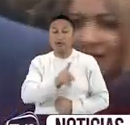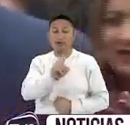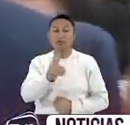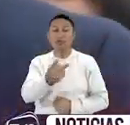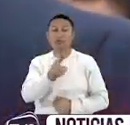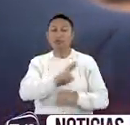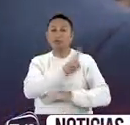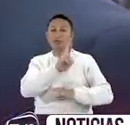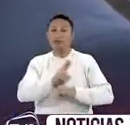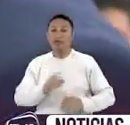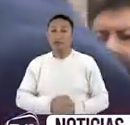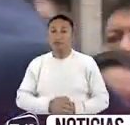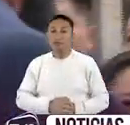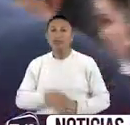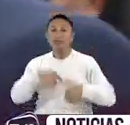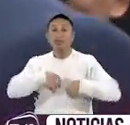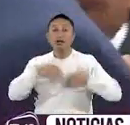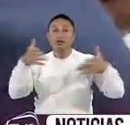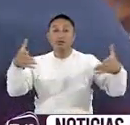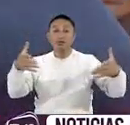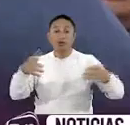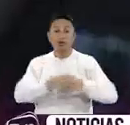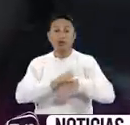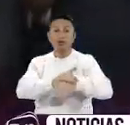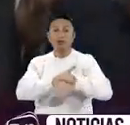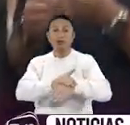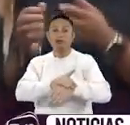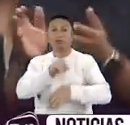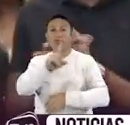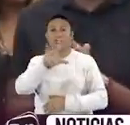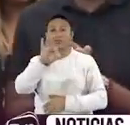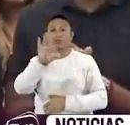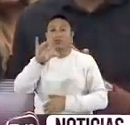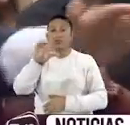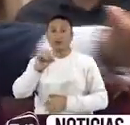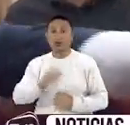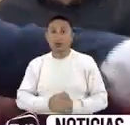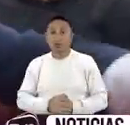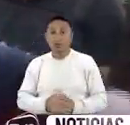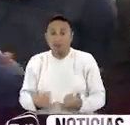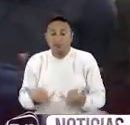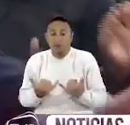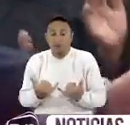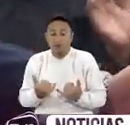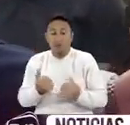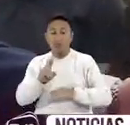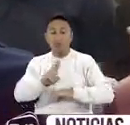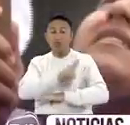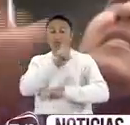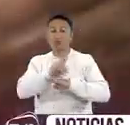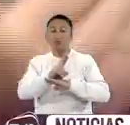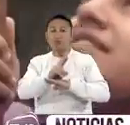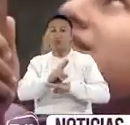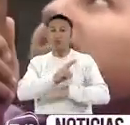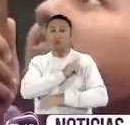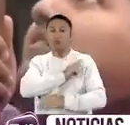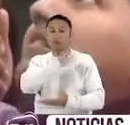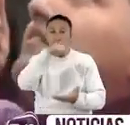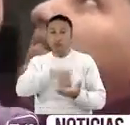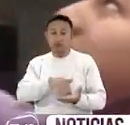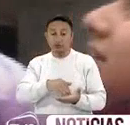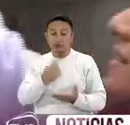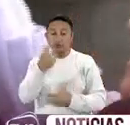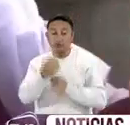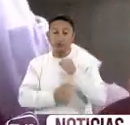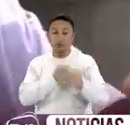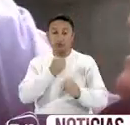vicerrectorados. Espinosa es docente de la Facultad de Medicina desde 1980. Ahora, al frente de la Universidad Central, declarará en su primer año